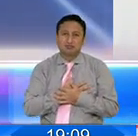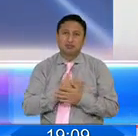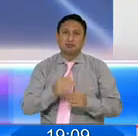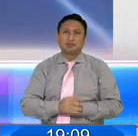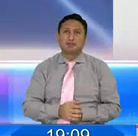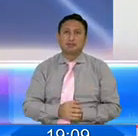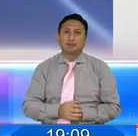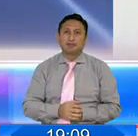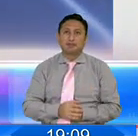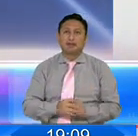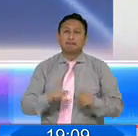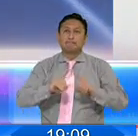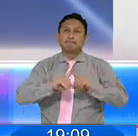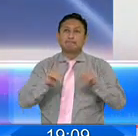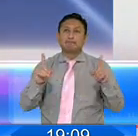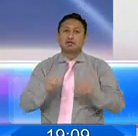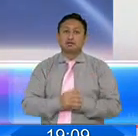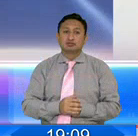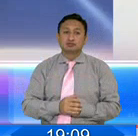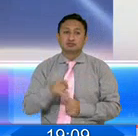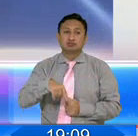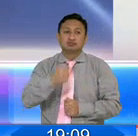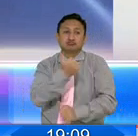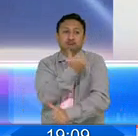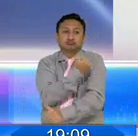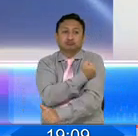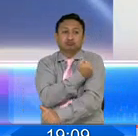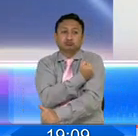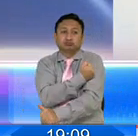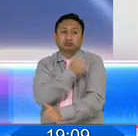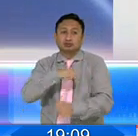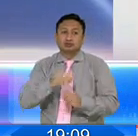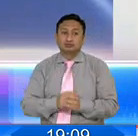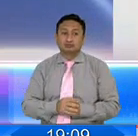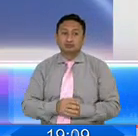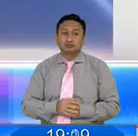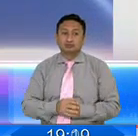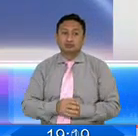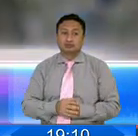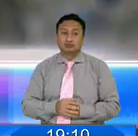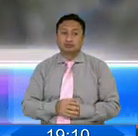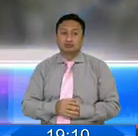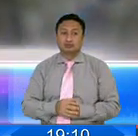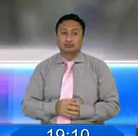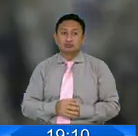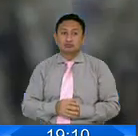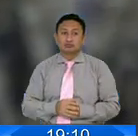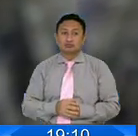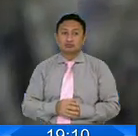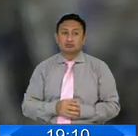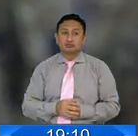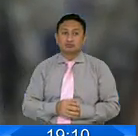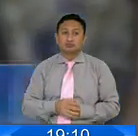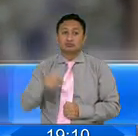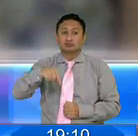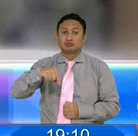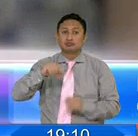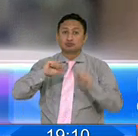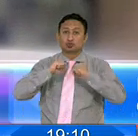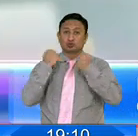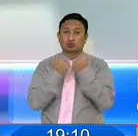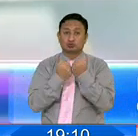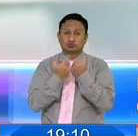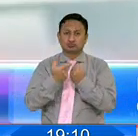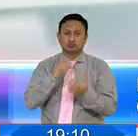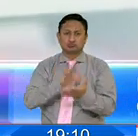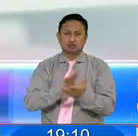en realidad la vacuna está demostrando la eficacia que tiene. Bajo esa explicación, la sociedad también se tranquiliza y su